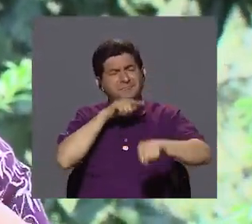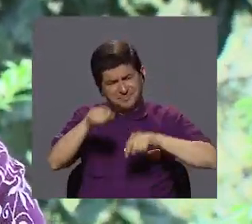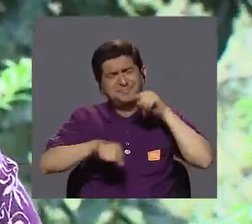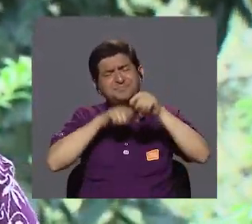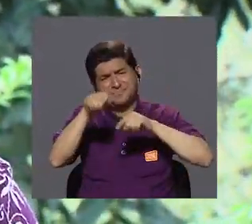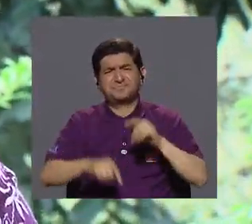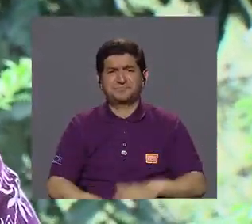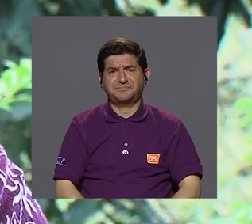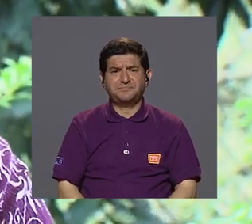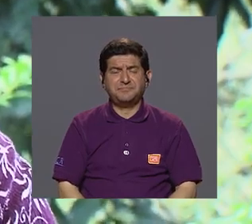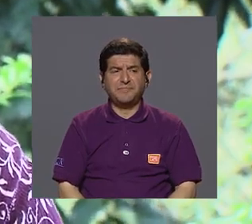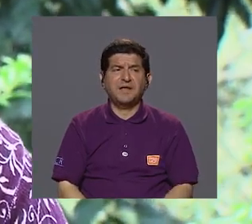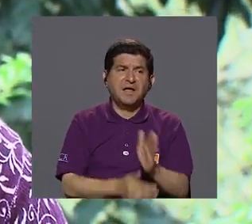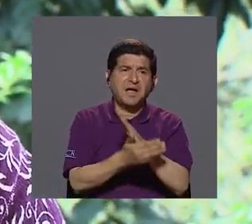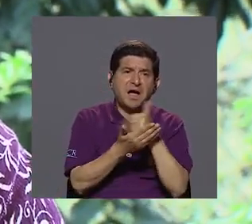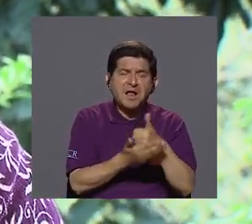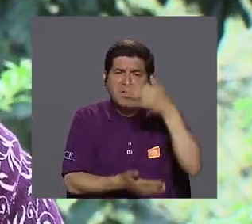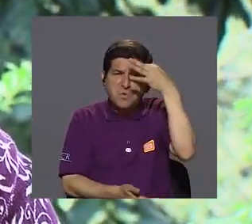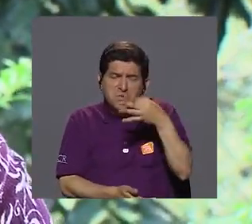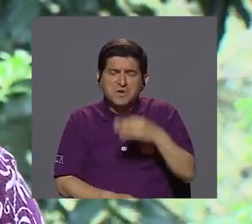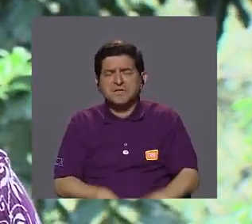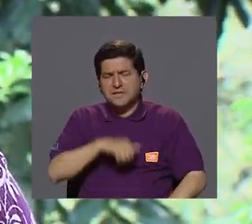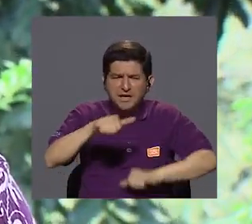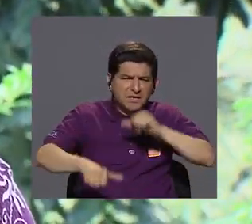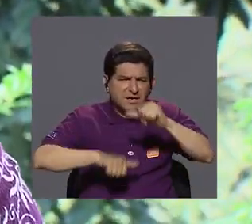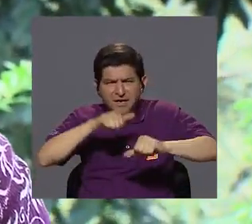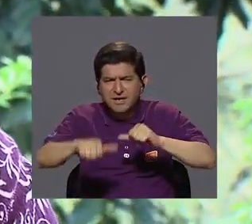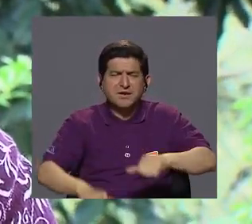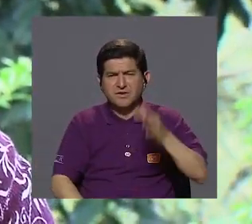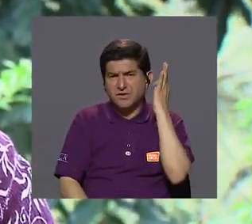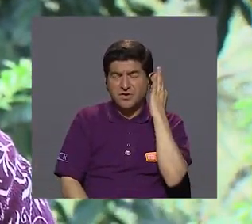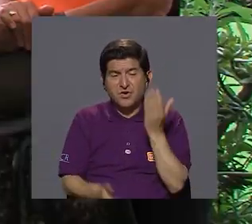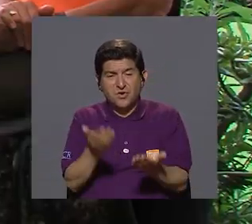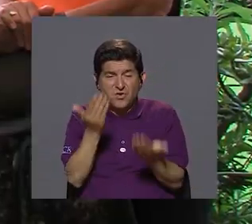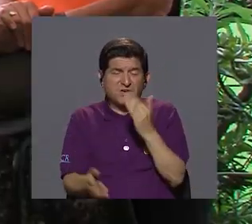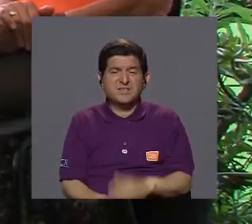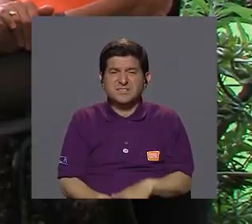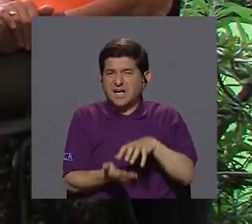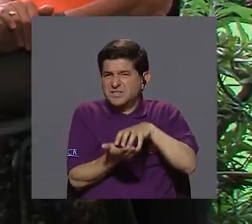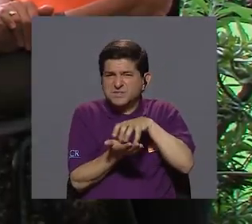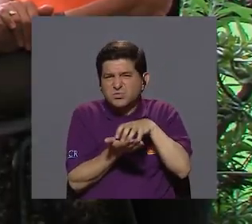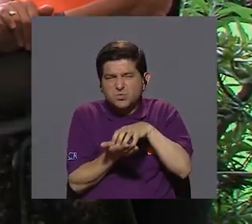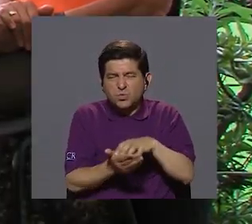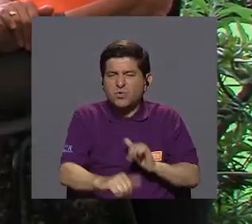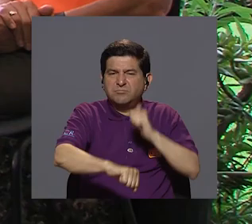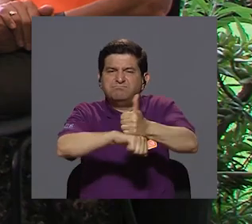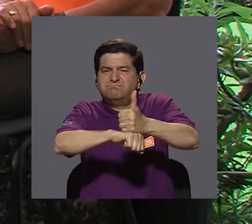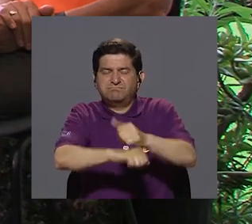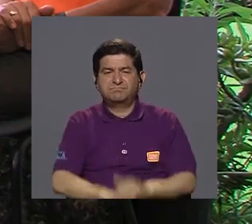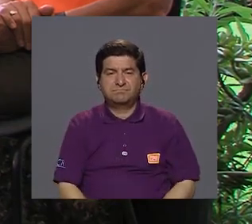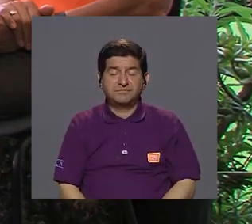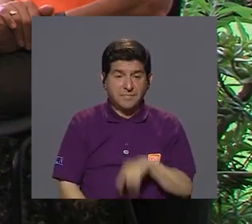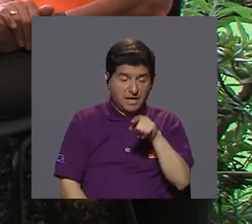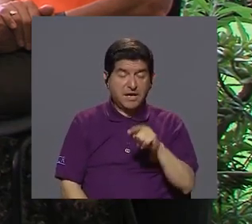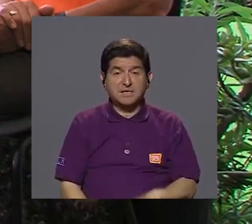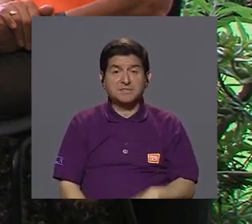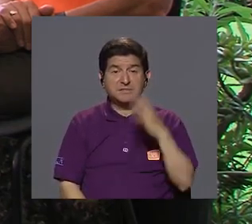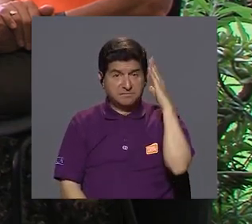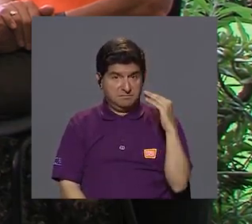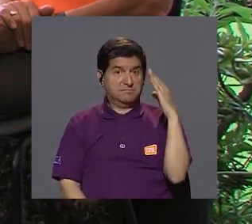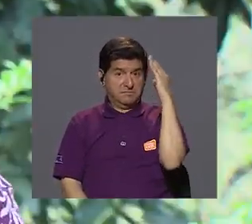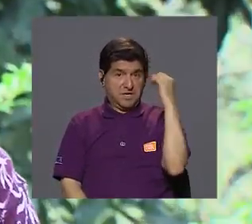tal, aunque también critican que algunas posturas feministas también les han, bueno, las han cuestionado, ¿no? Entonces ha sido